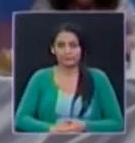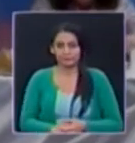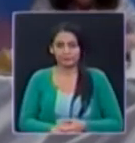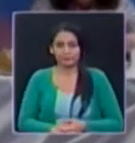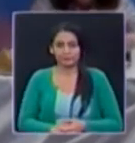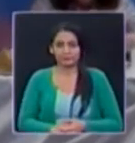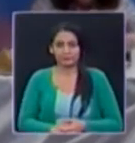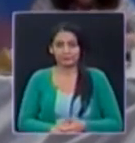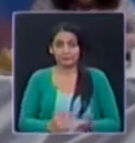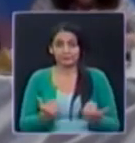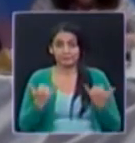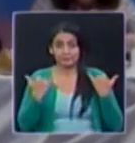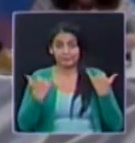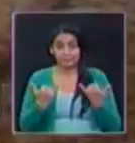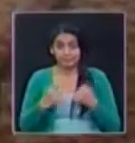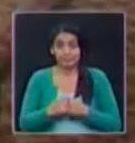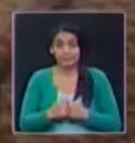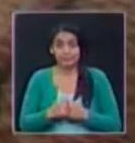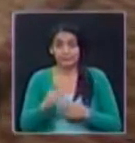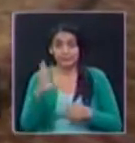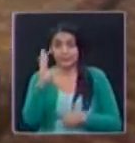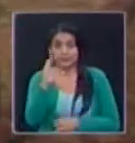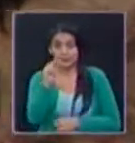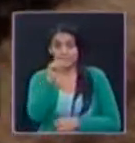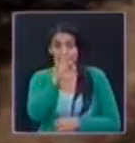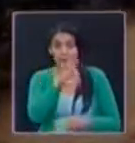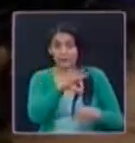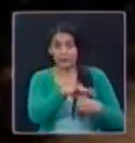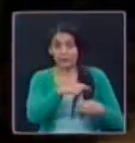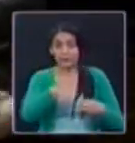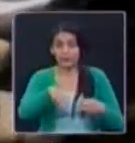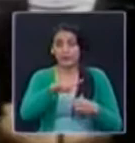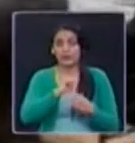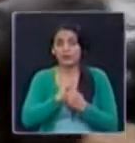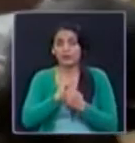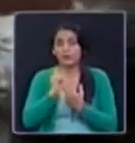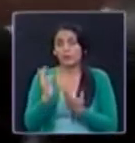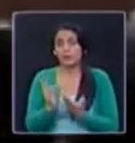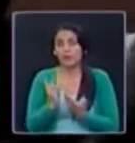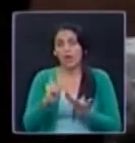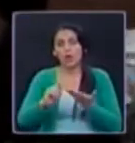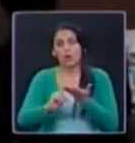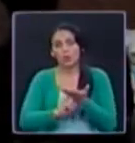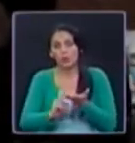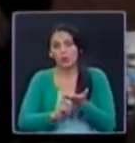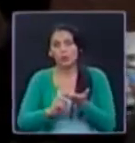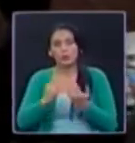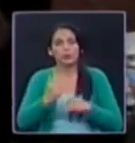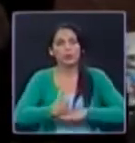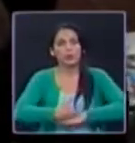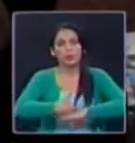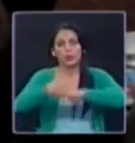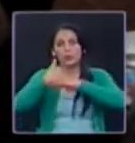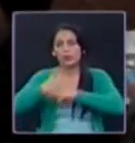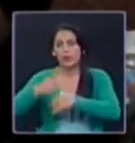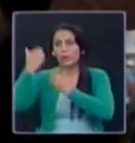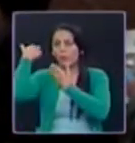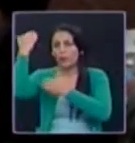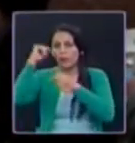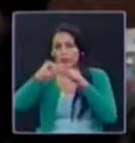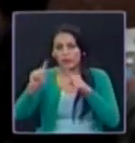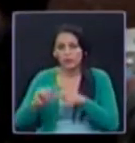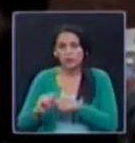legitimidad del proceso electoral, desde el CNE se apela a todos los recursos, reuniones con los actores sociales y políticos, medios